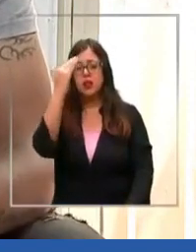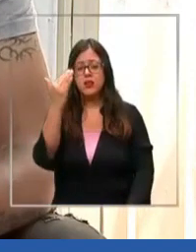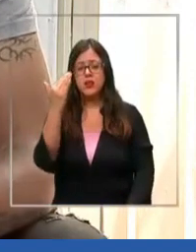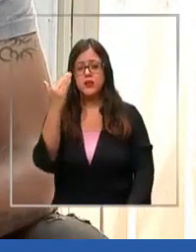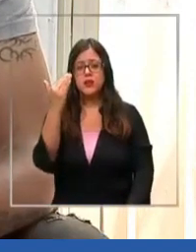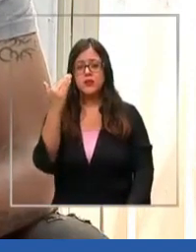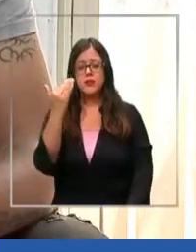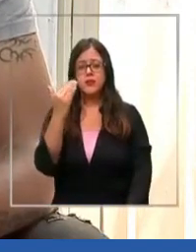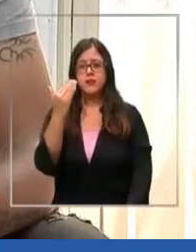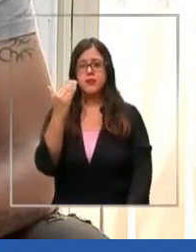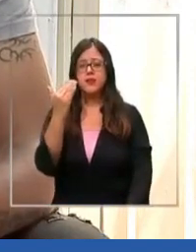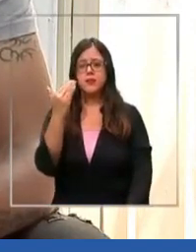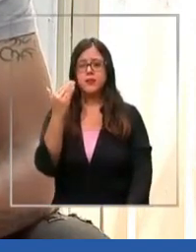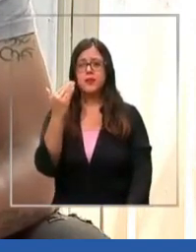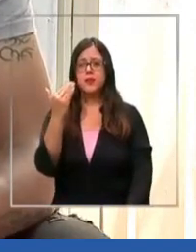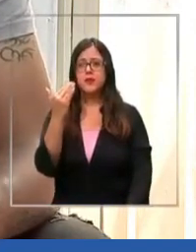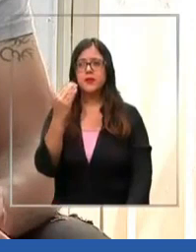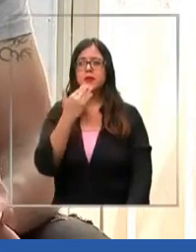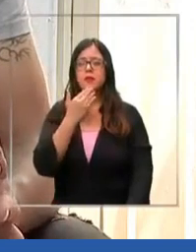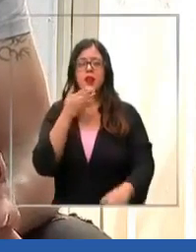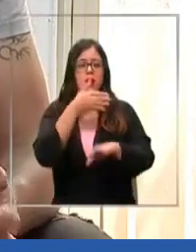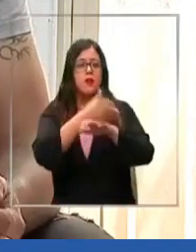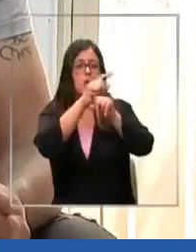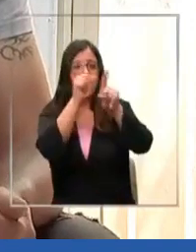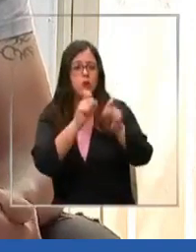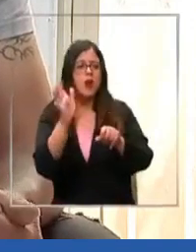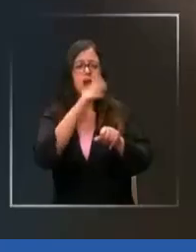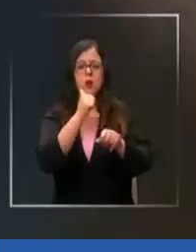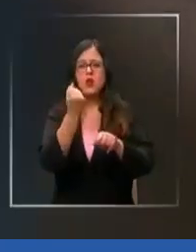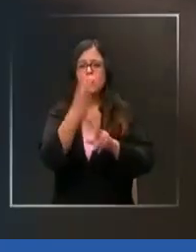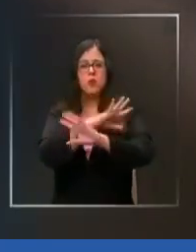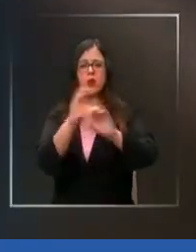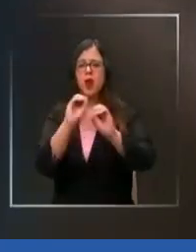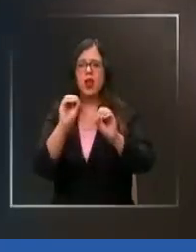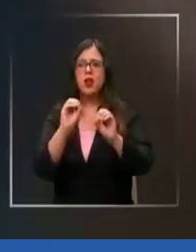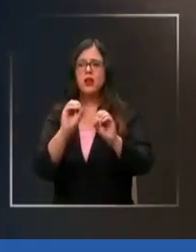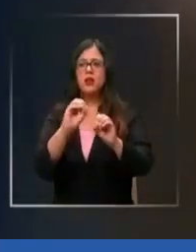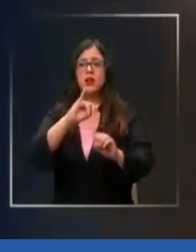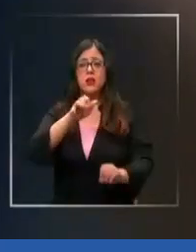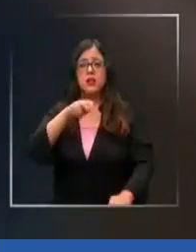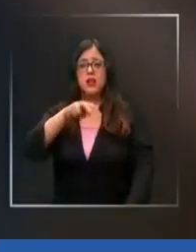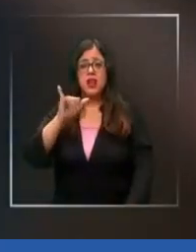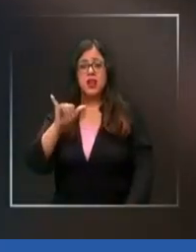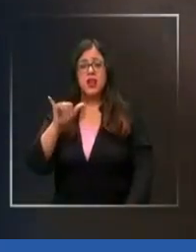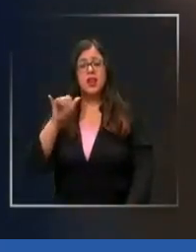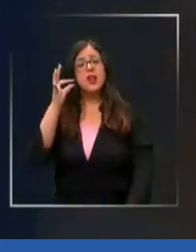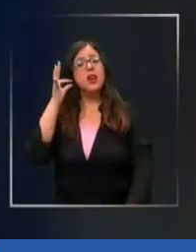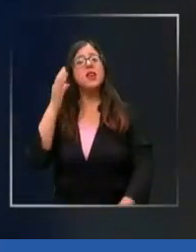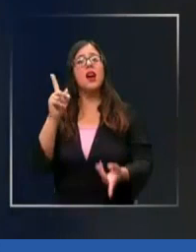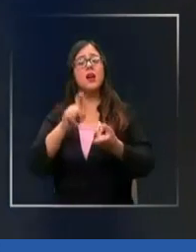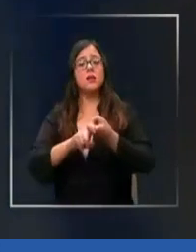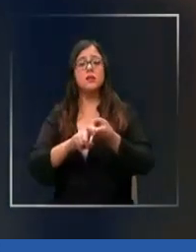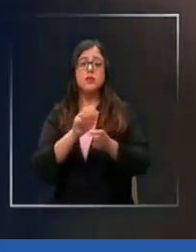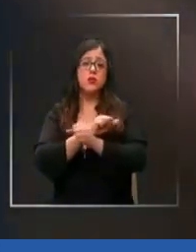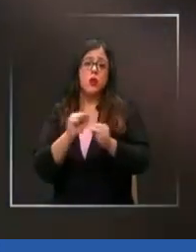Fuimos a preguntar, no había ningún número. Jenny es la novia, estado que mantiene porque no se